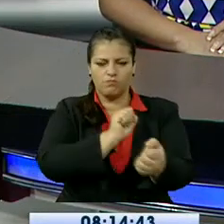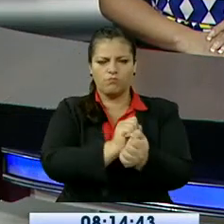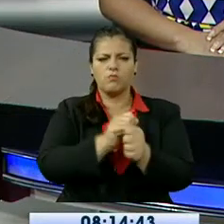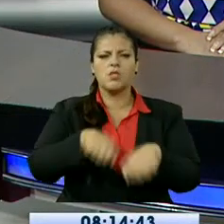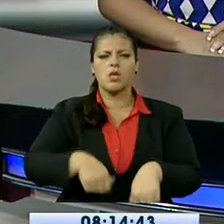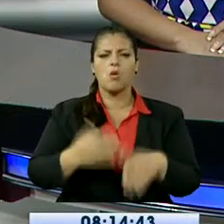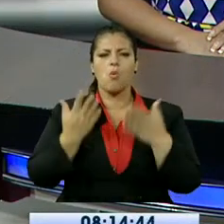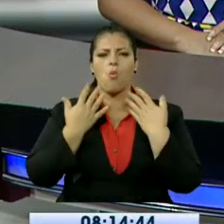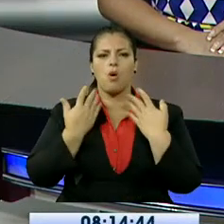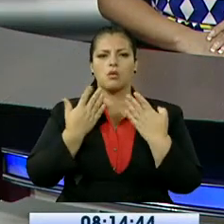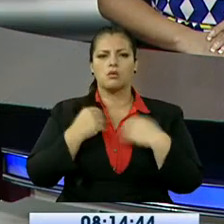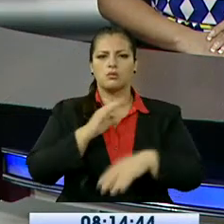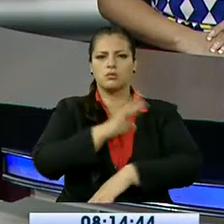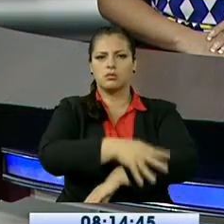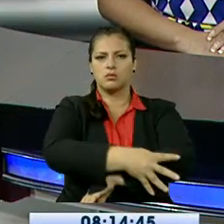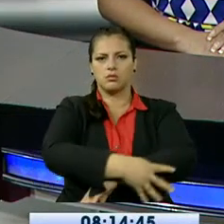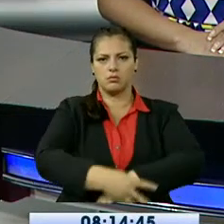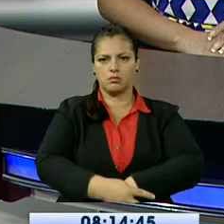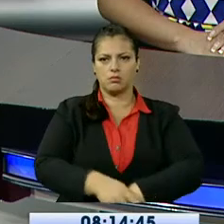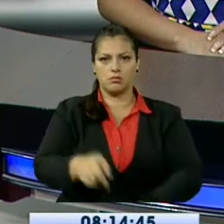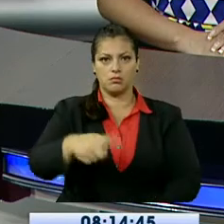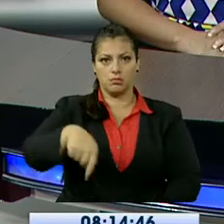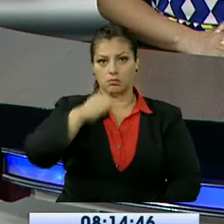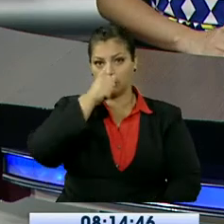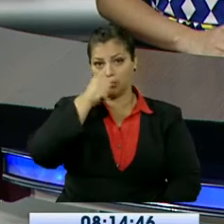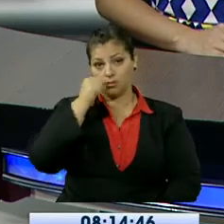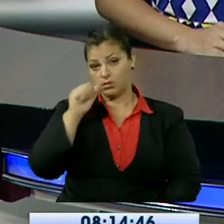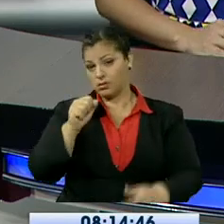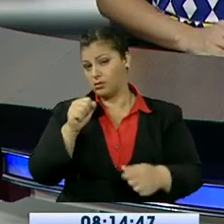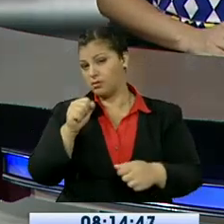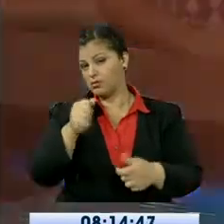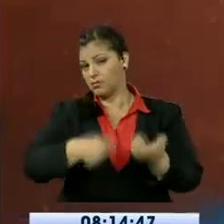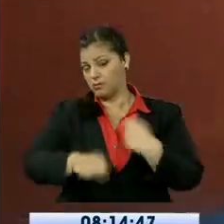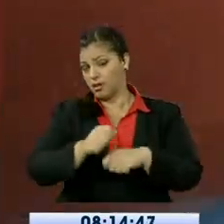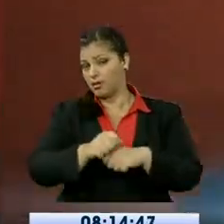actividades ilícitas vinculadas al microtráfico.